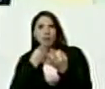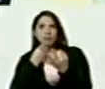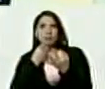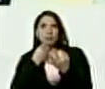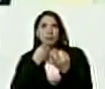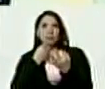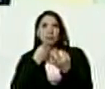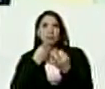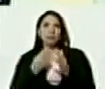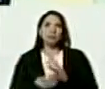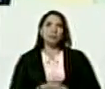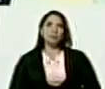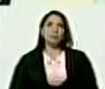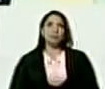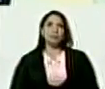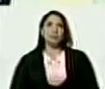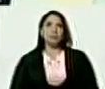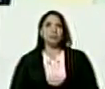y que